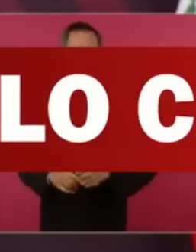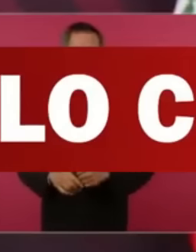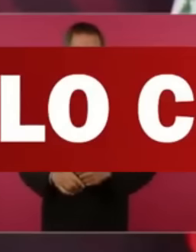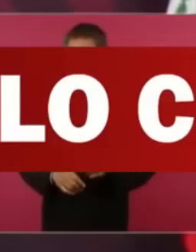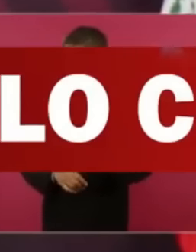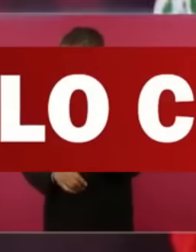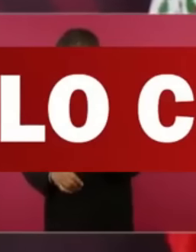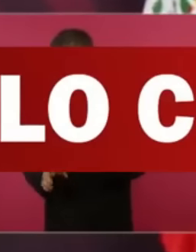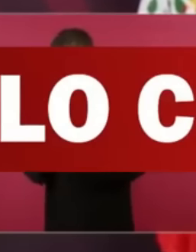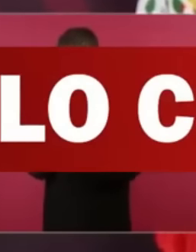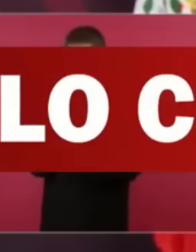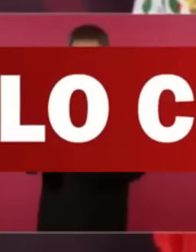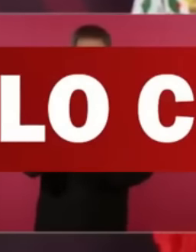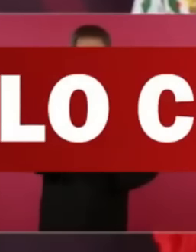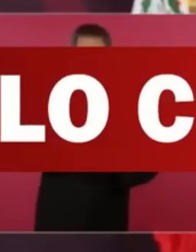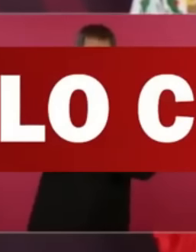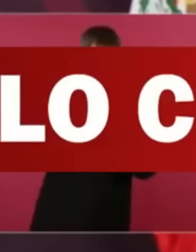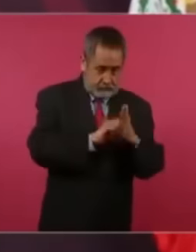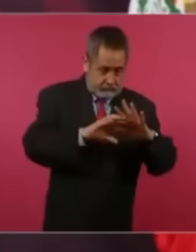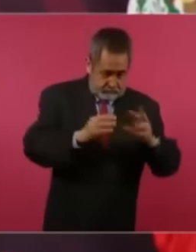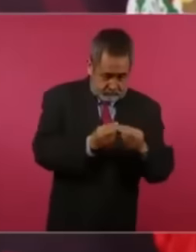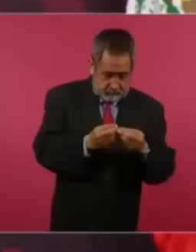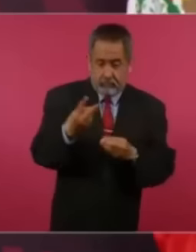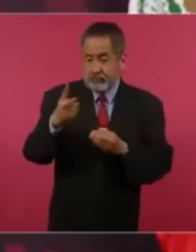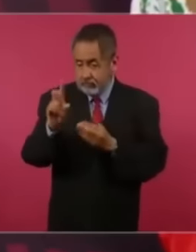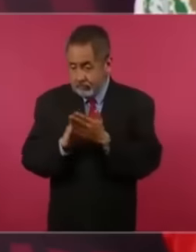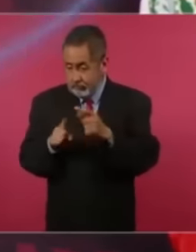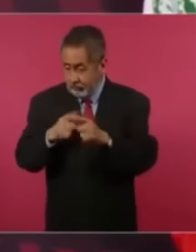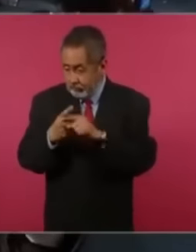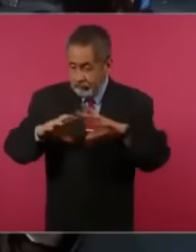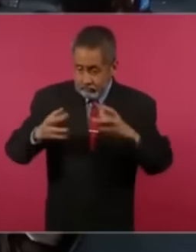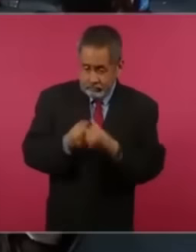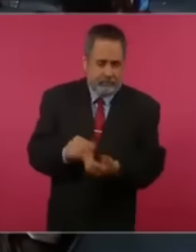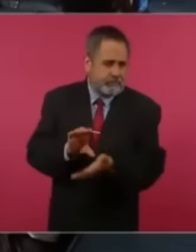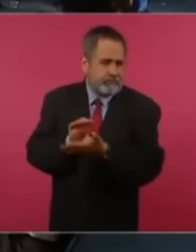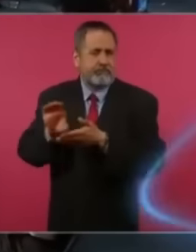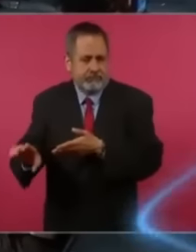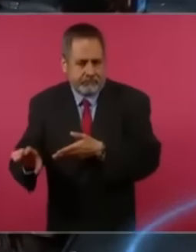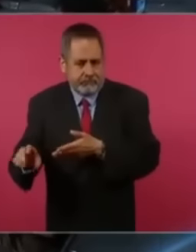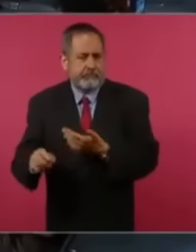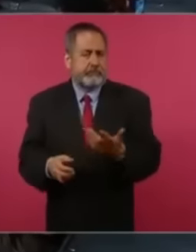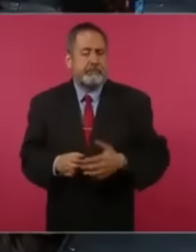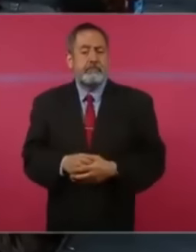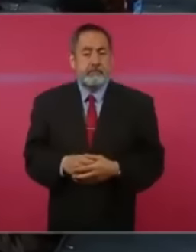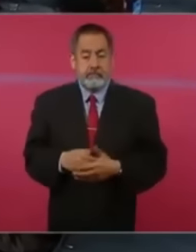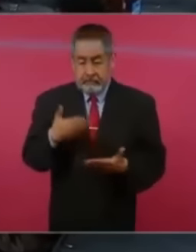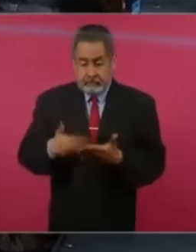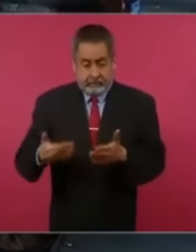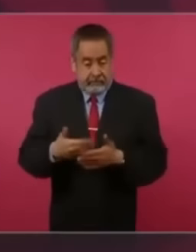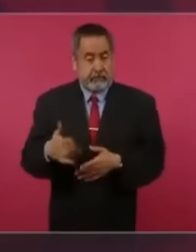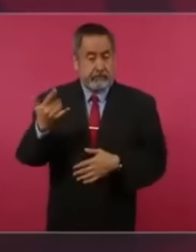Así fue, ¿verdad? Dos bimestres. Pero ahora, a principios de julio,